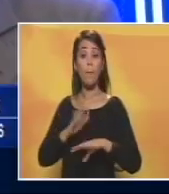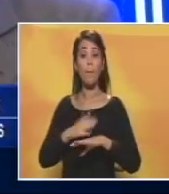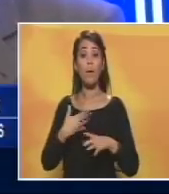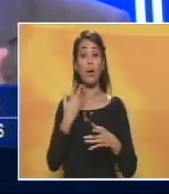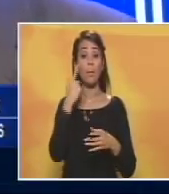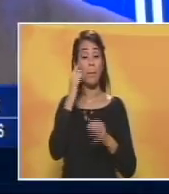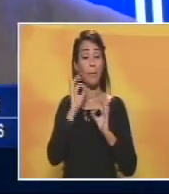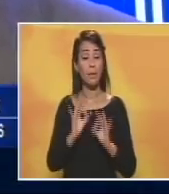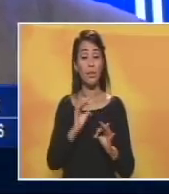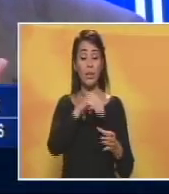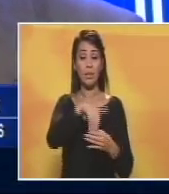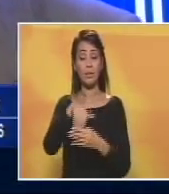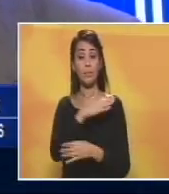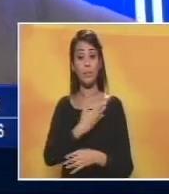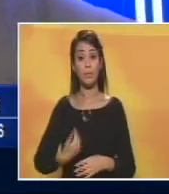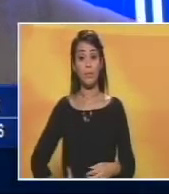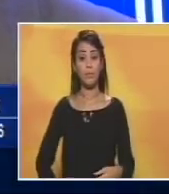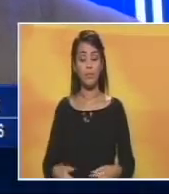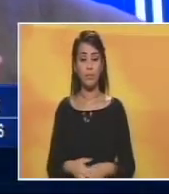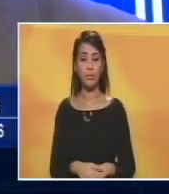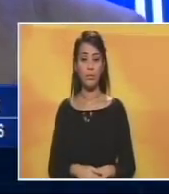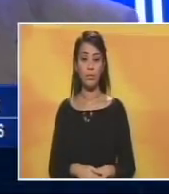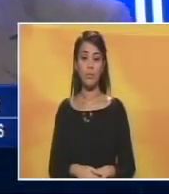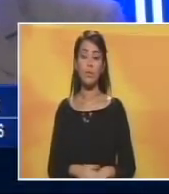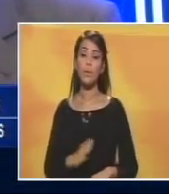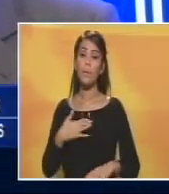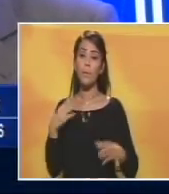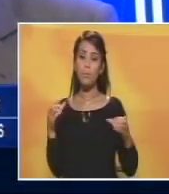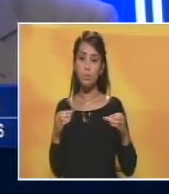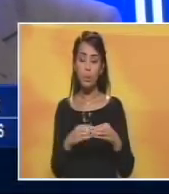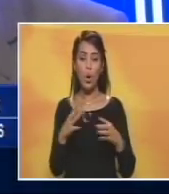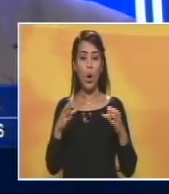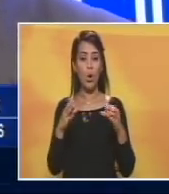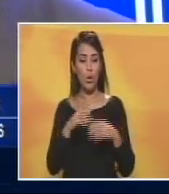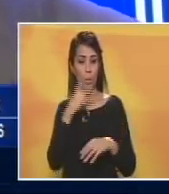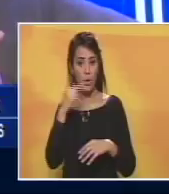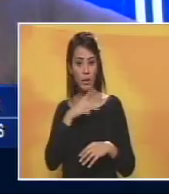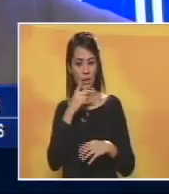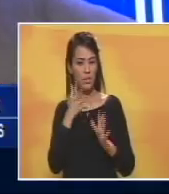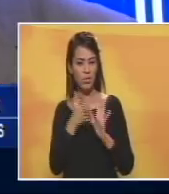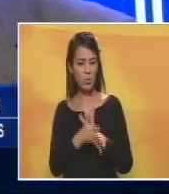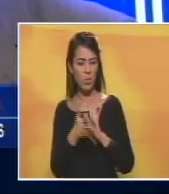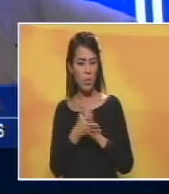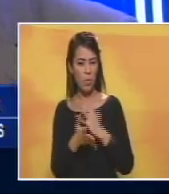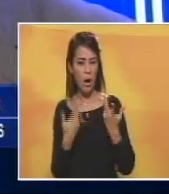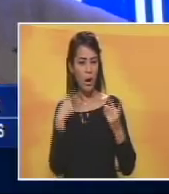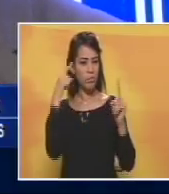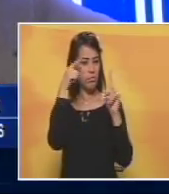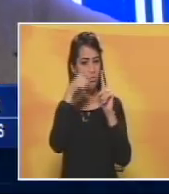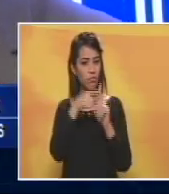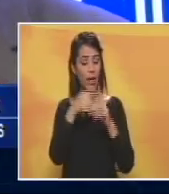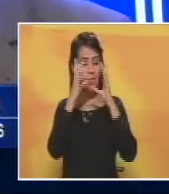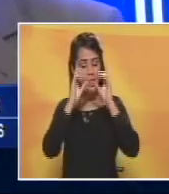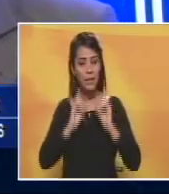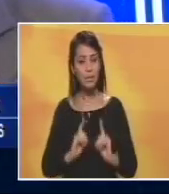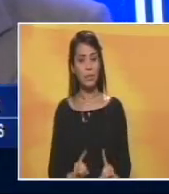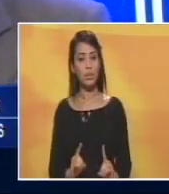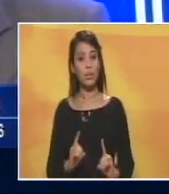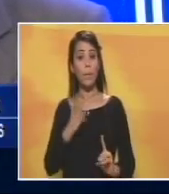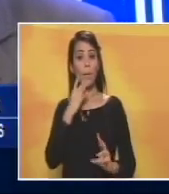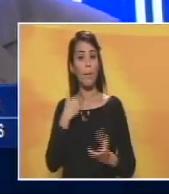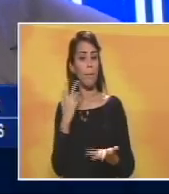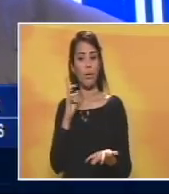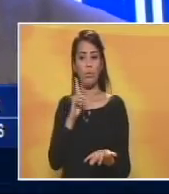elecciones. Agregó que sostendrá una reunión con los partidos políticos con el fin de tomar una decisión que puede ir desde negarse